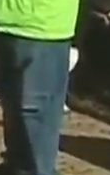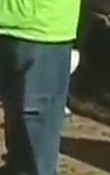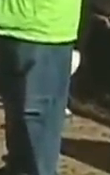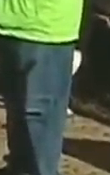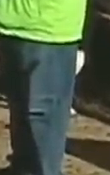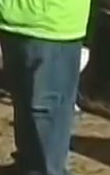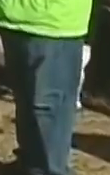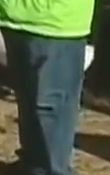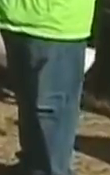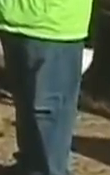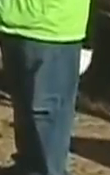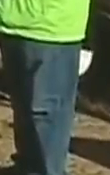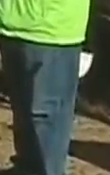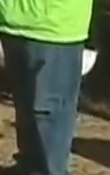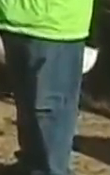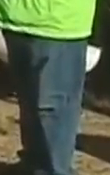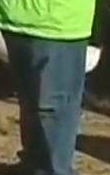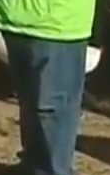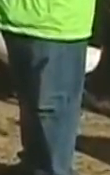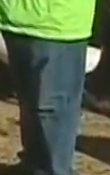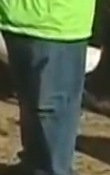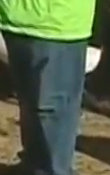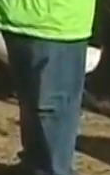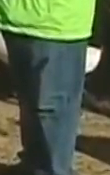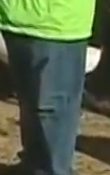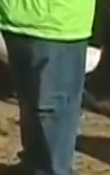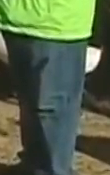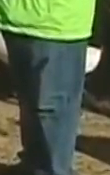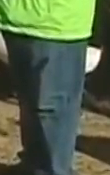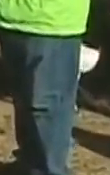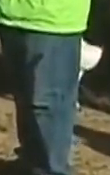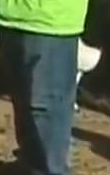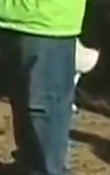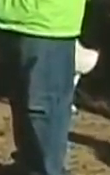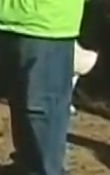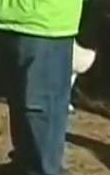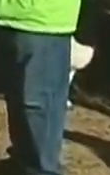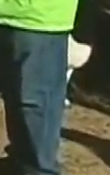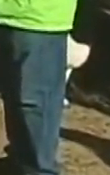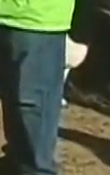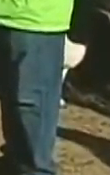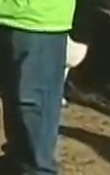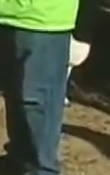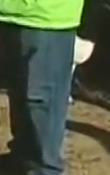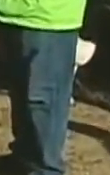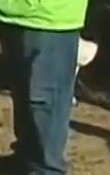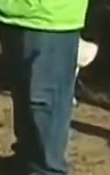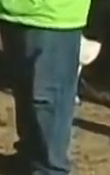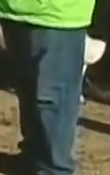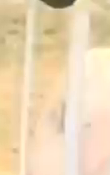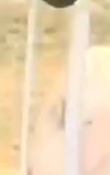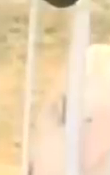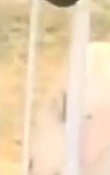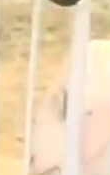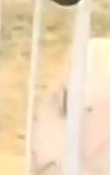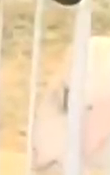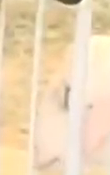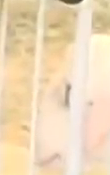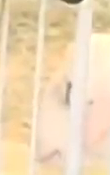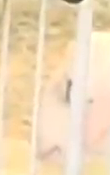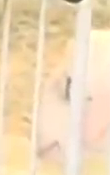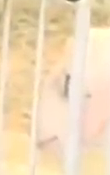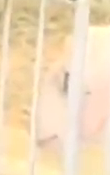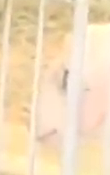está haciendo acá en Miranda y en... ...a la primera expoferia caprina ovina del estado Miranda. Aquí va a